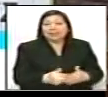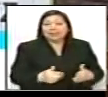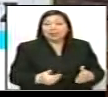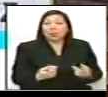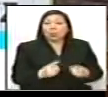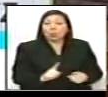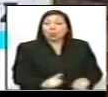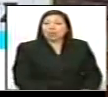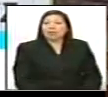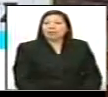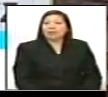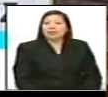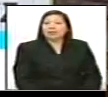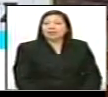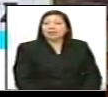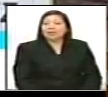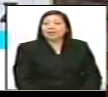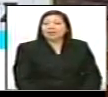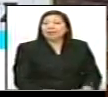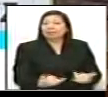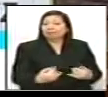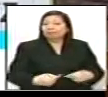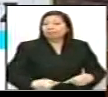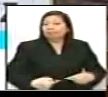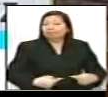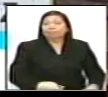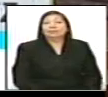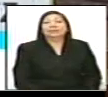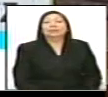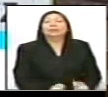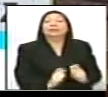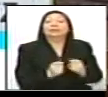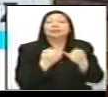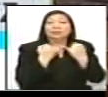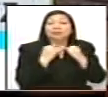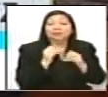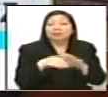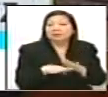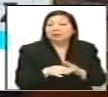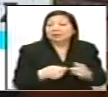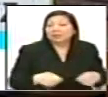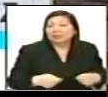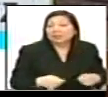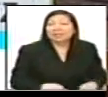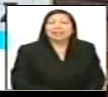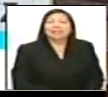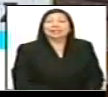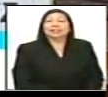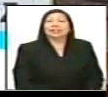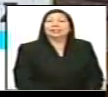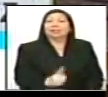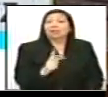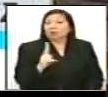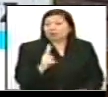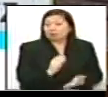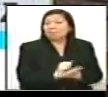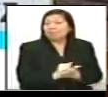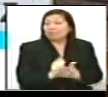anteriores, cuando todavía regía esta disposición de entregar informes de ingresos y gastos de campaña